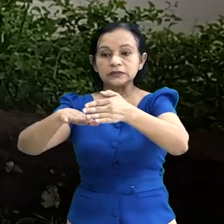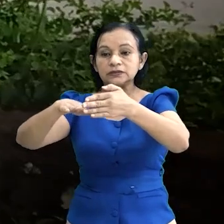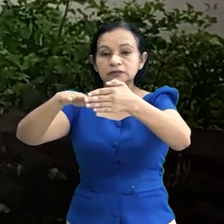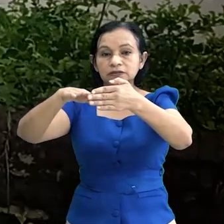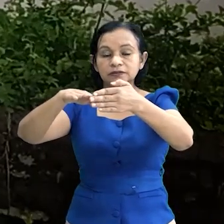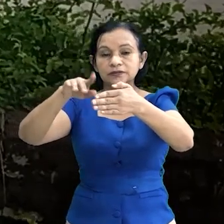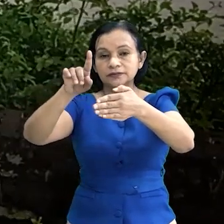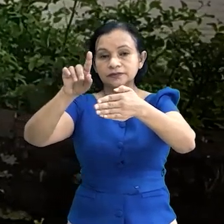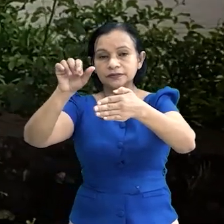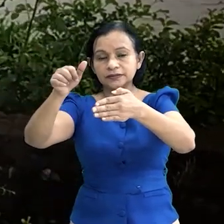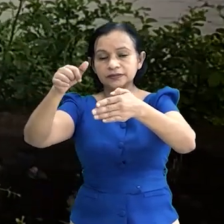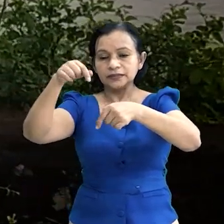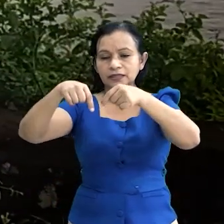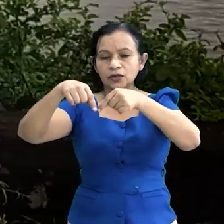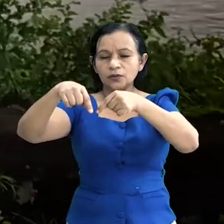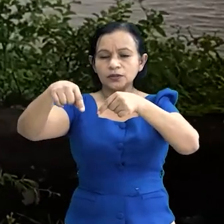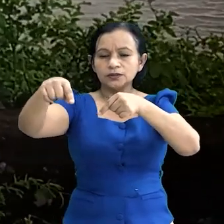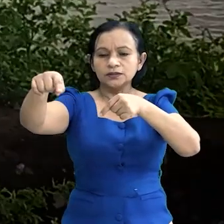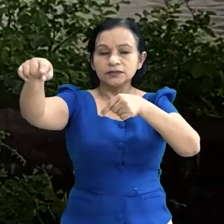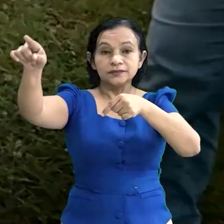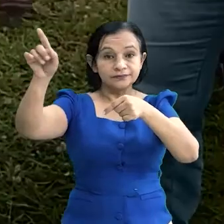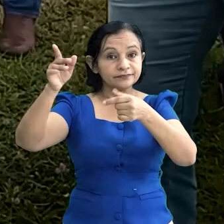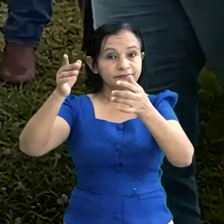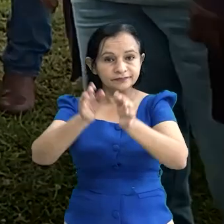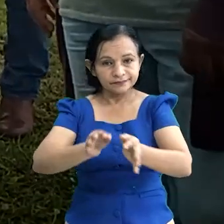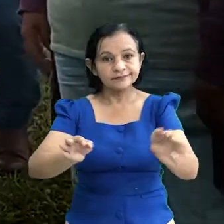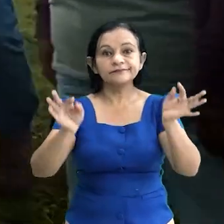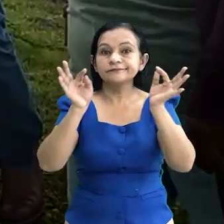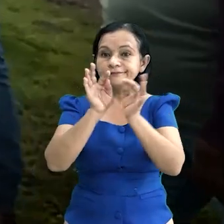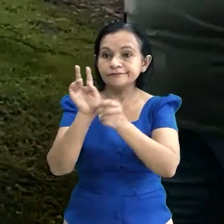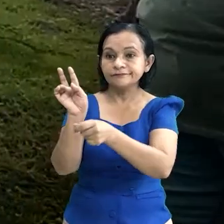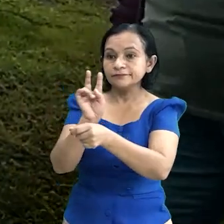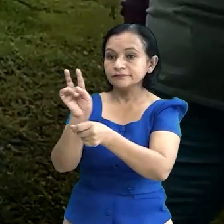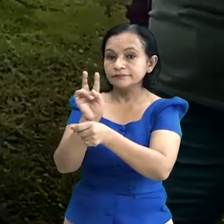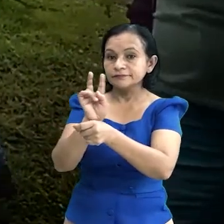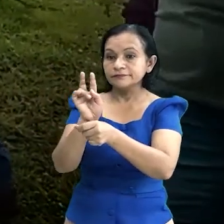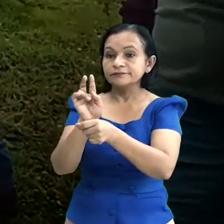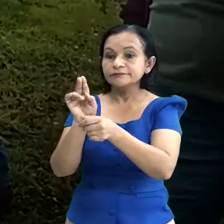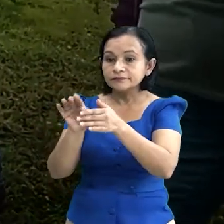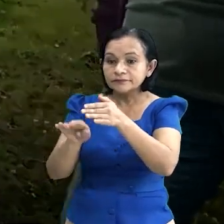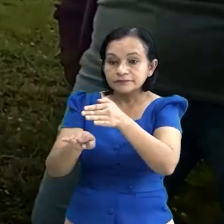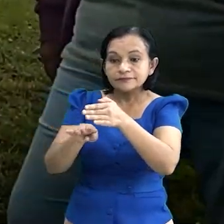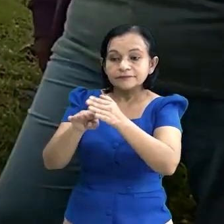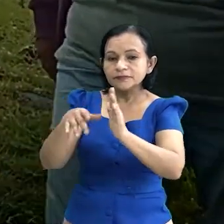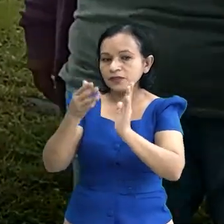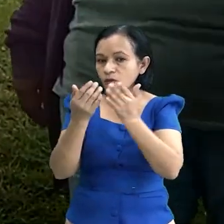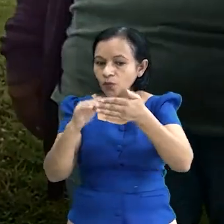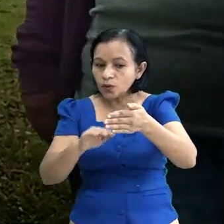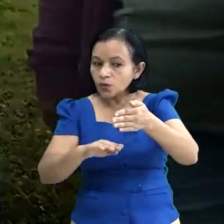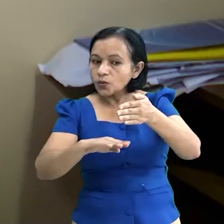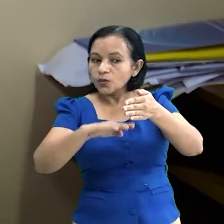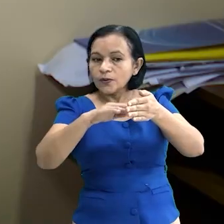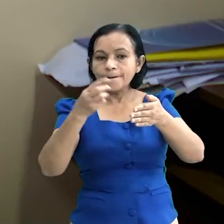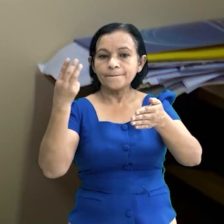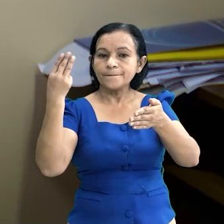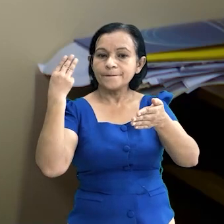que mide unos 16 kilómetros cuadrados. De ahí la importancia de la vigilancia permanente. Tenemos muchos